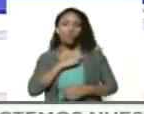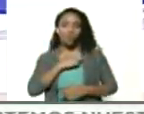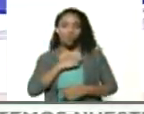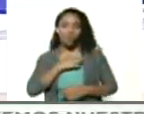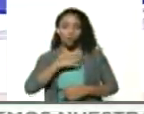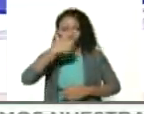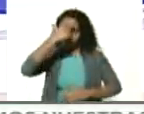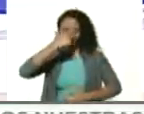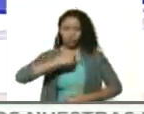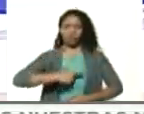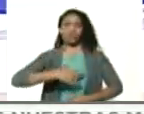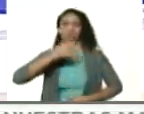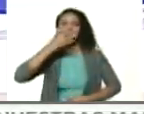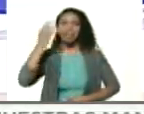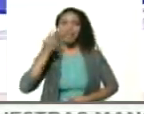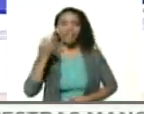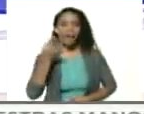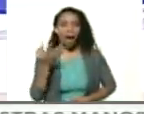verdad.